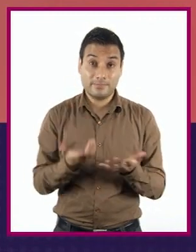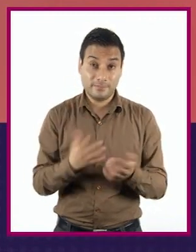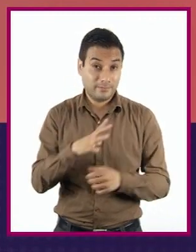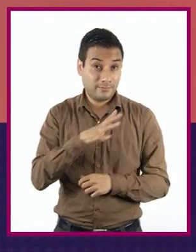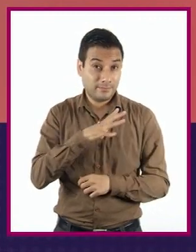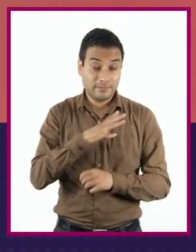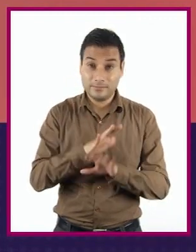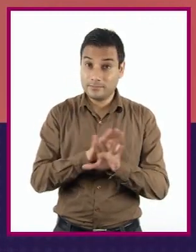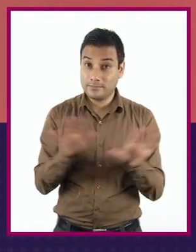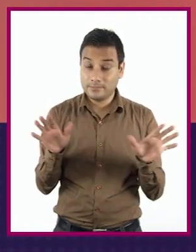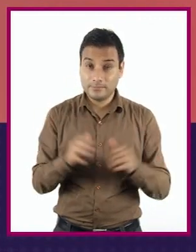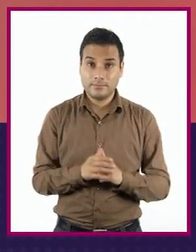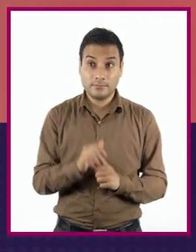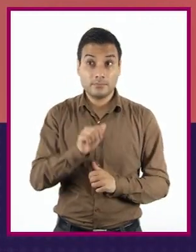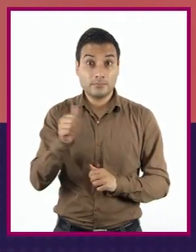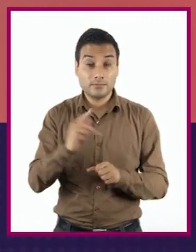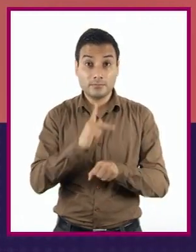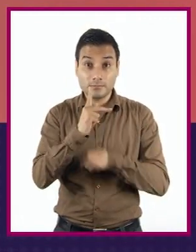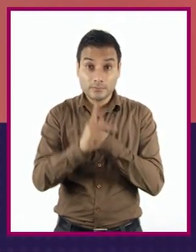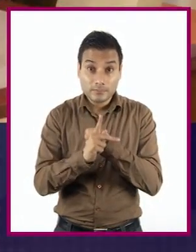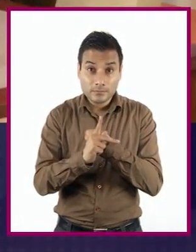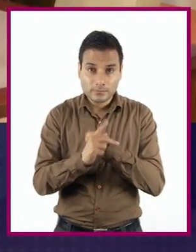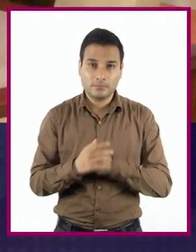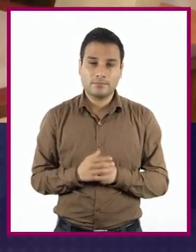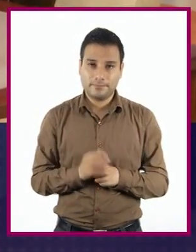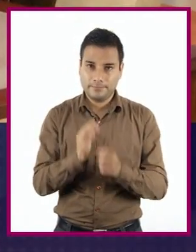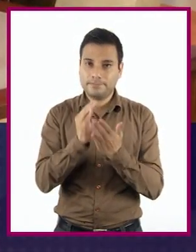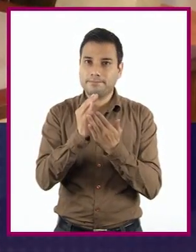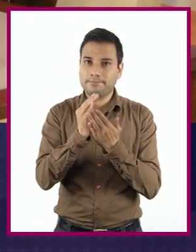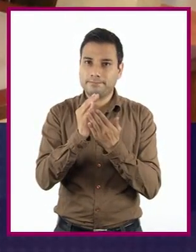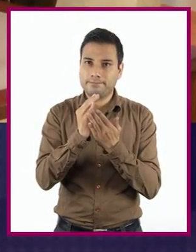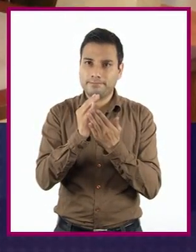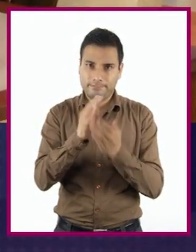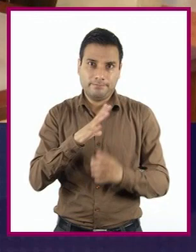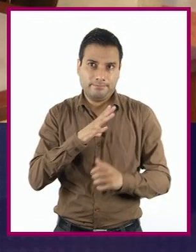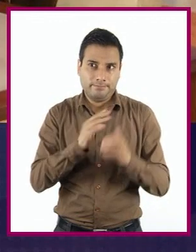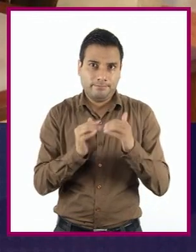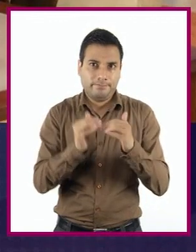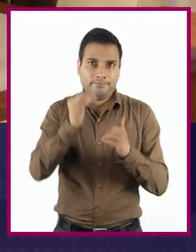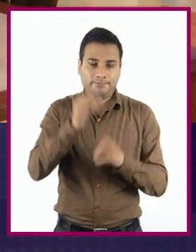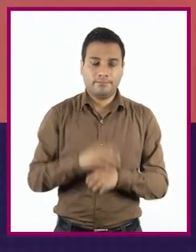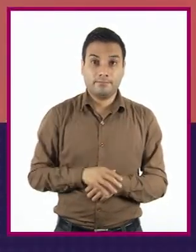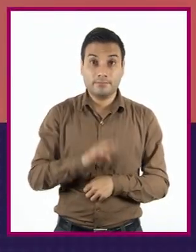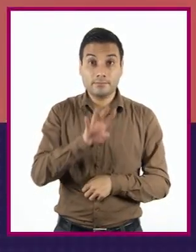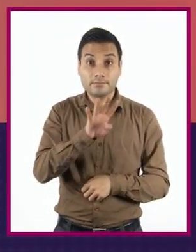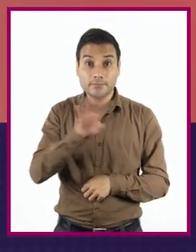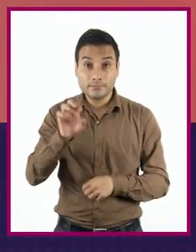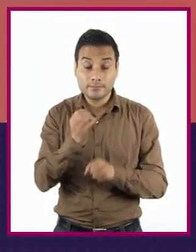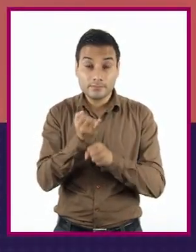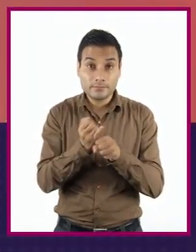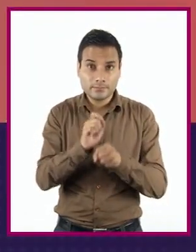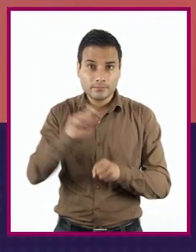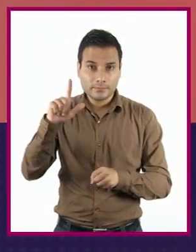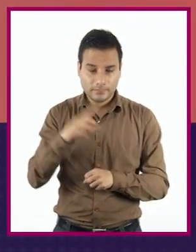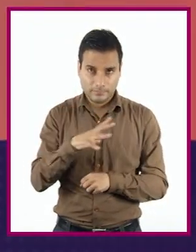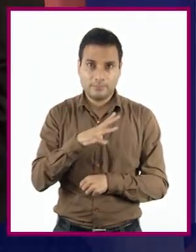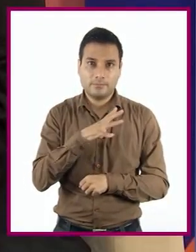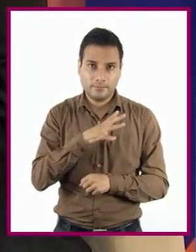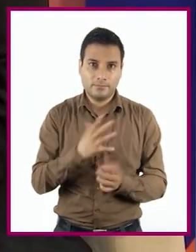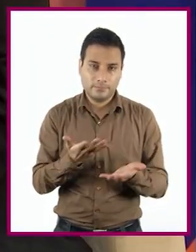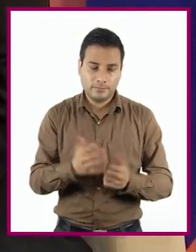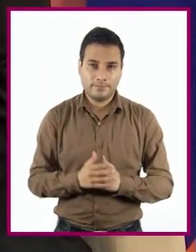habitantes, comparado con otros países en los que las cifras se elevan a 400 investigadores por la misma cantidad de